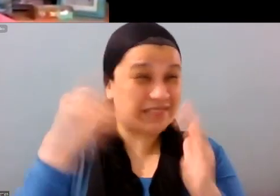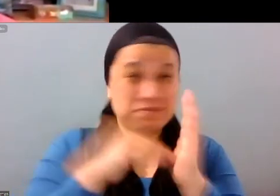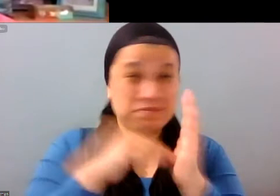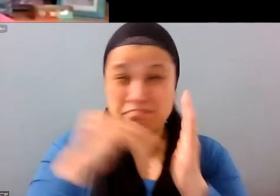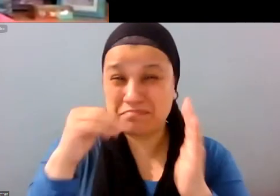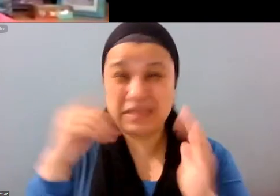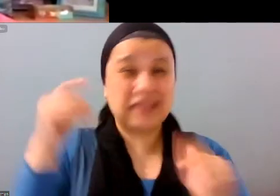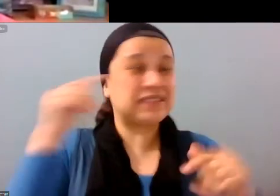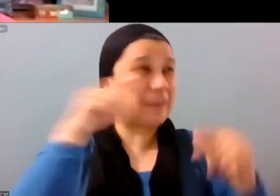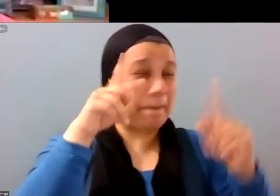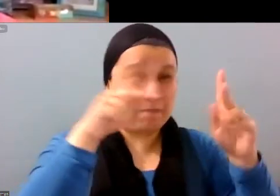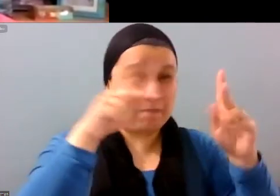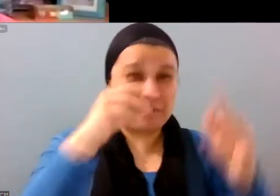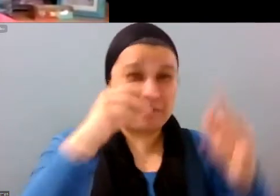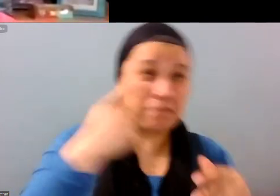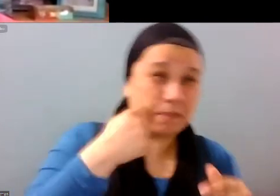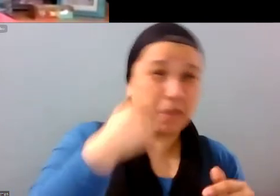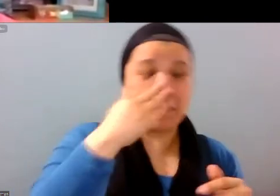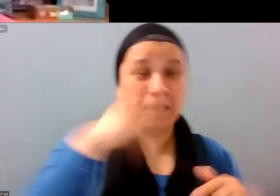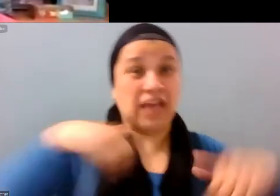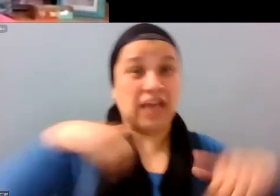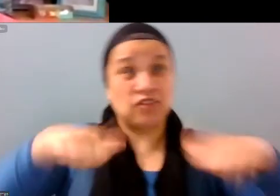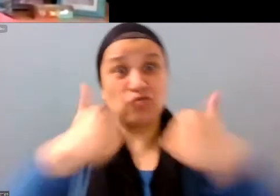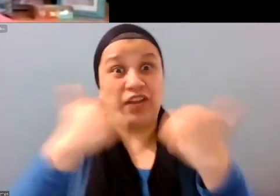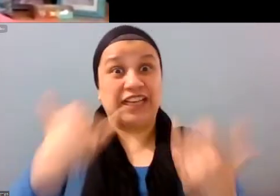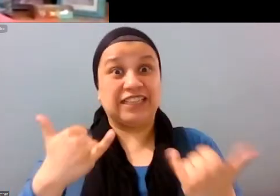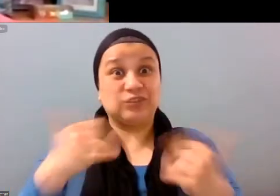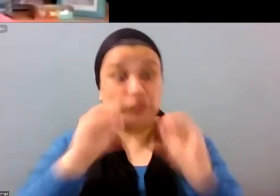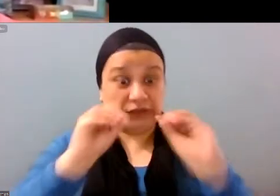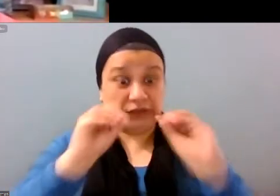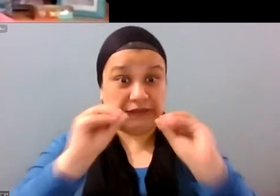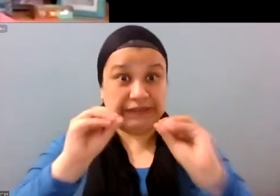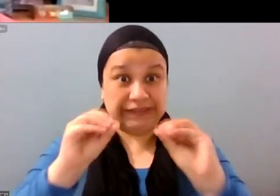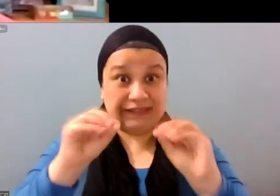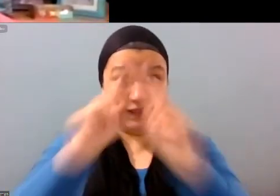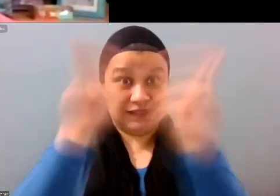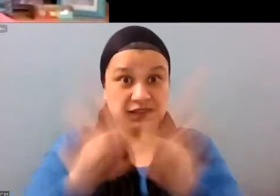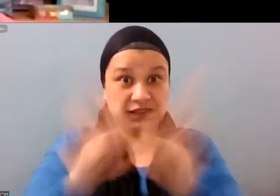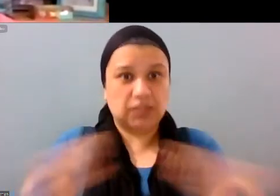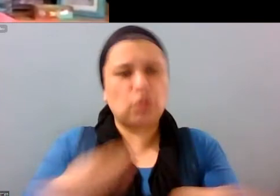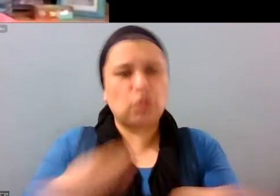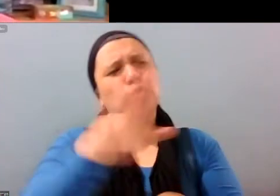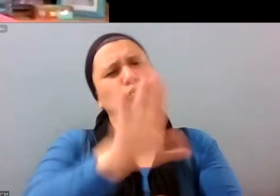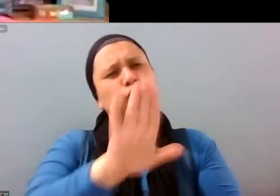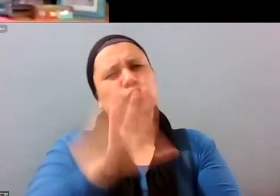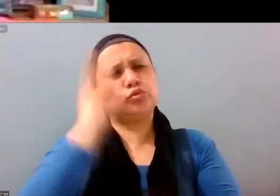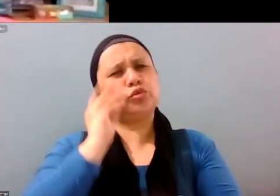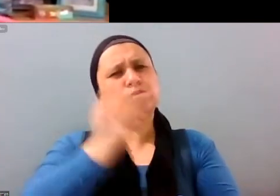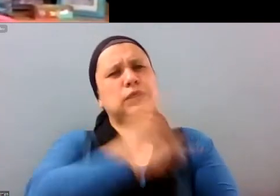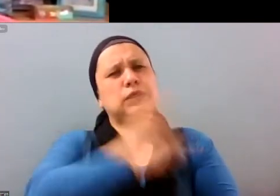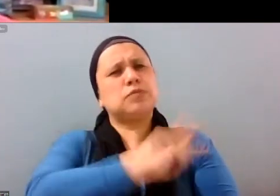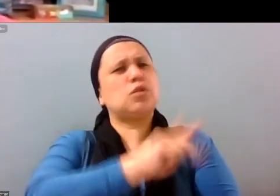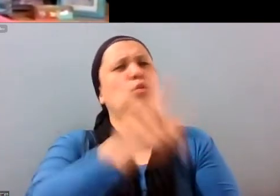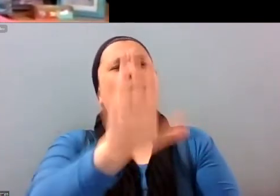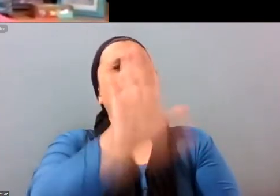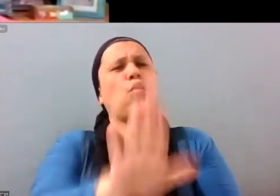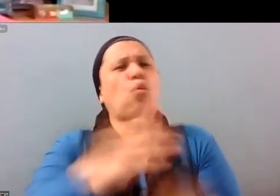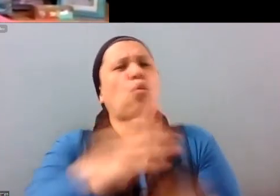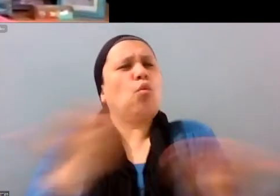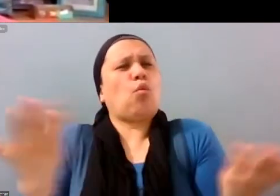es el reto de un educativo del hogar en su caso particular ¿cómo enfrentaron en su casa